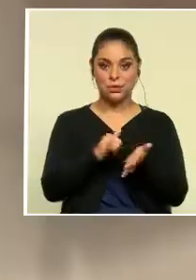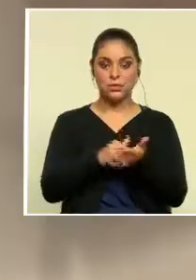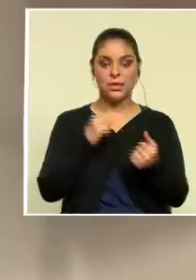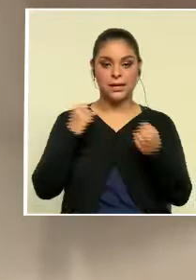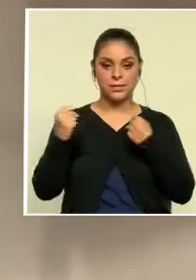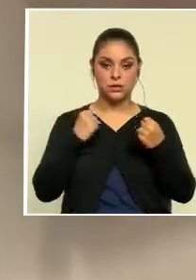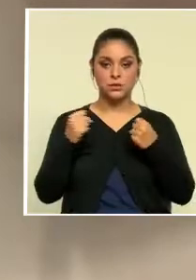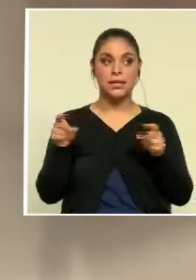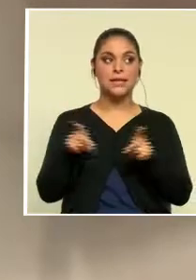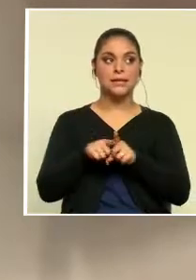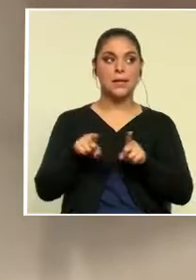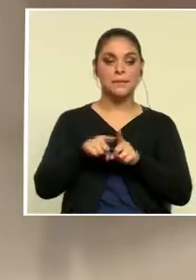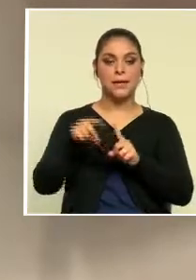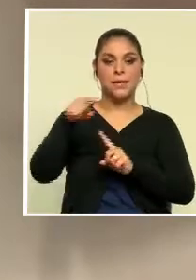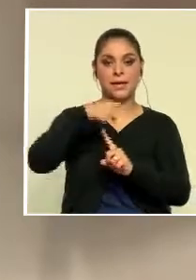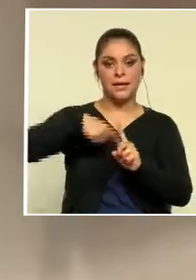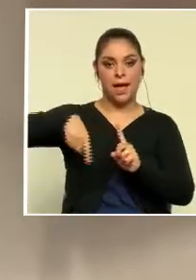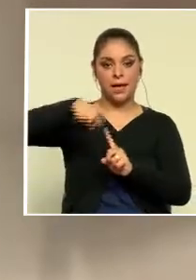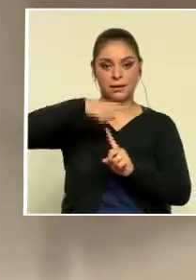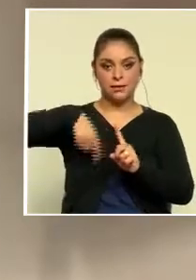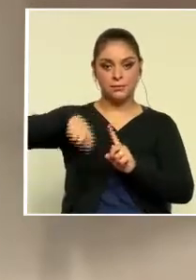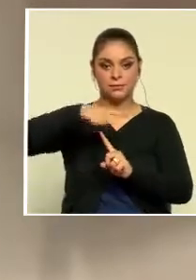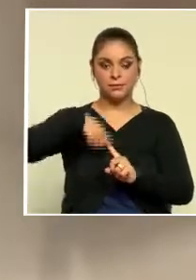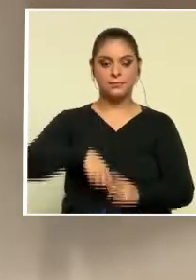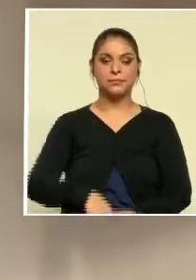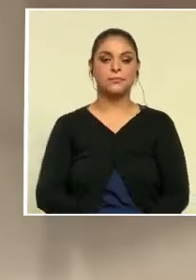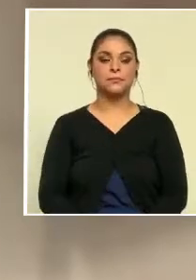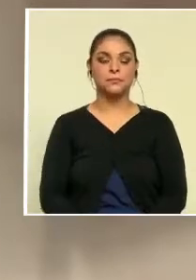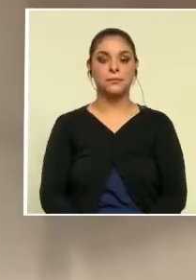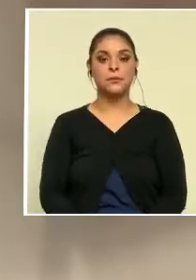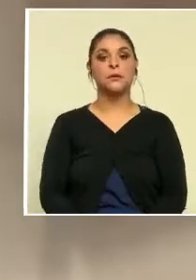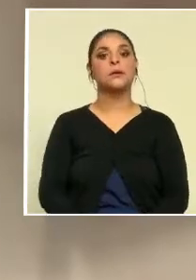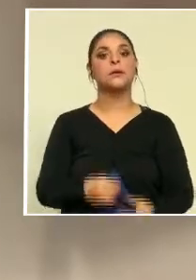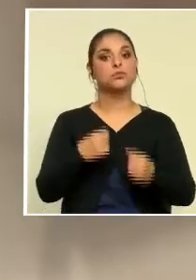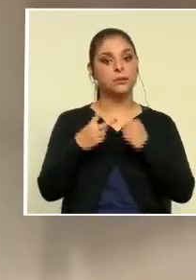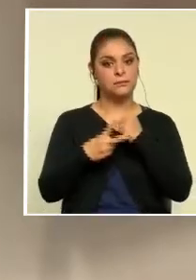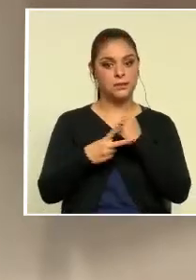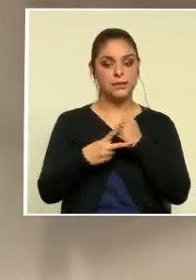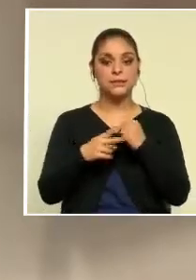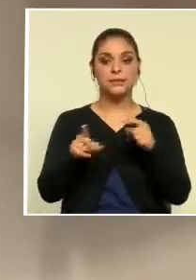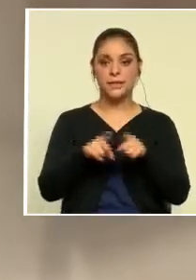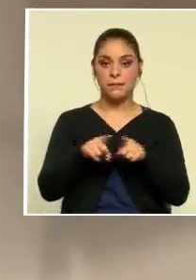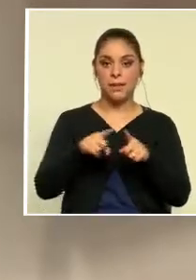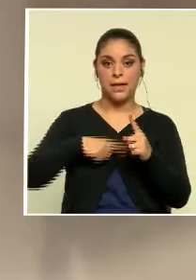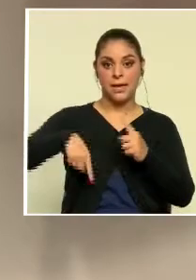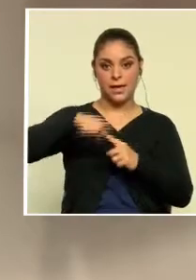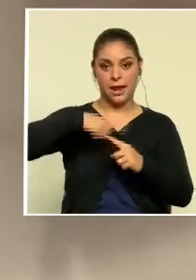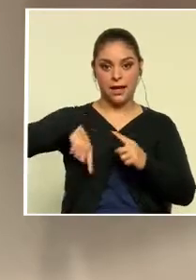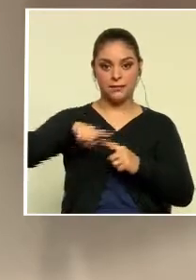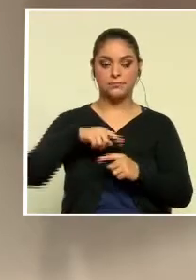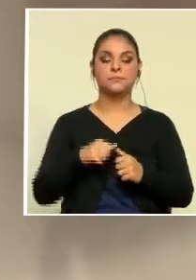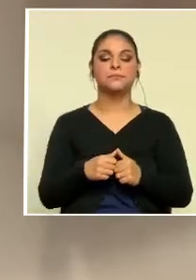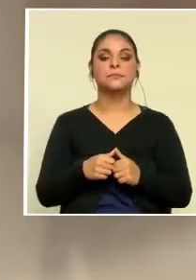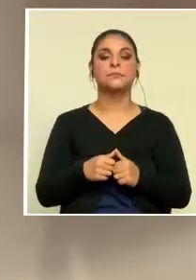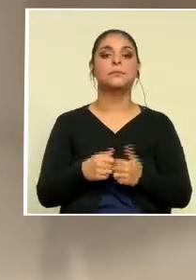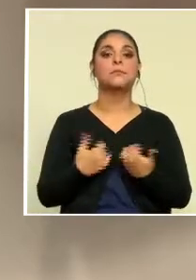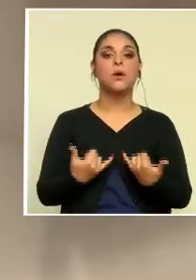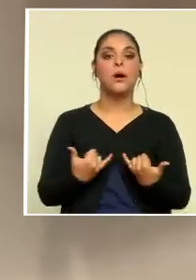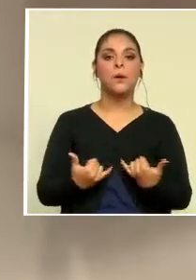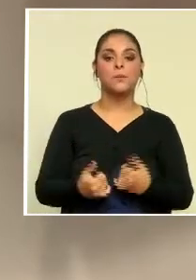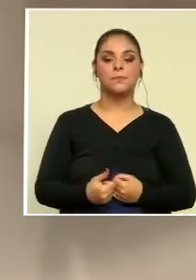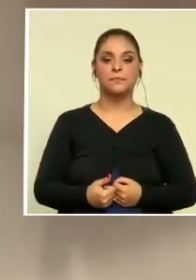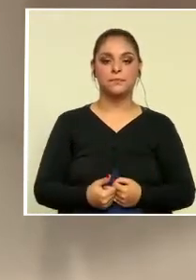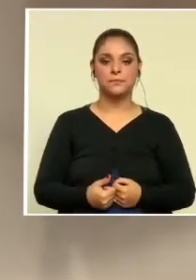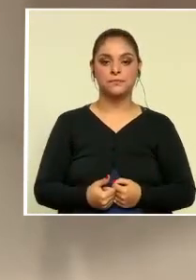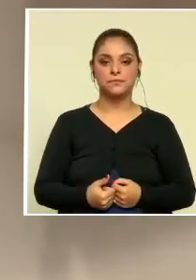también girar la verdad que muchas veces también girar pero en este momento